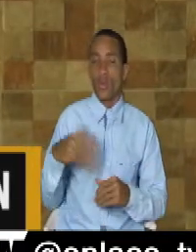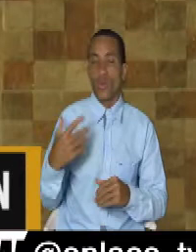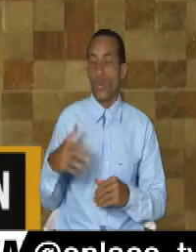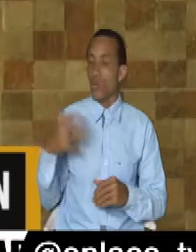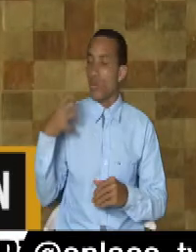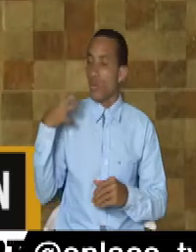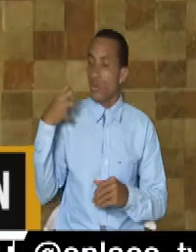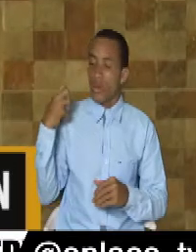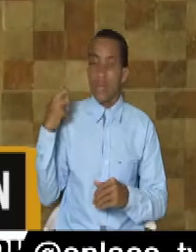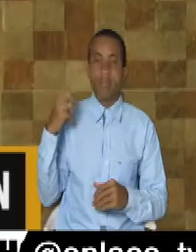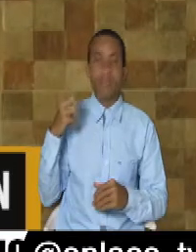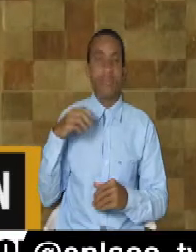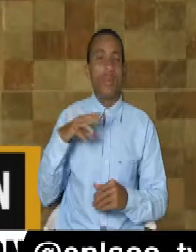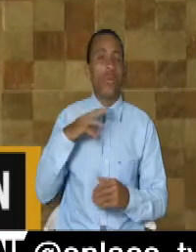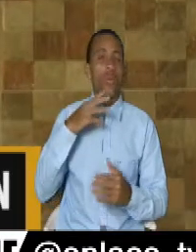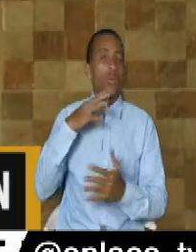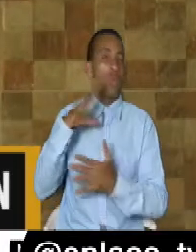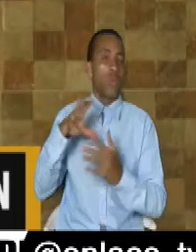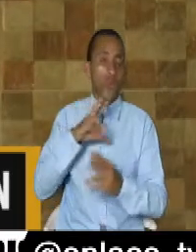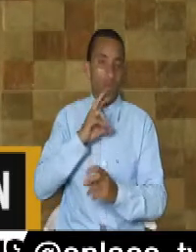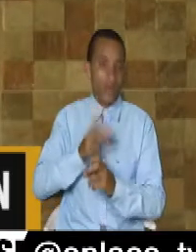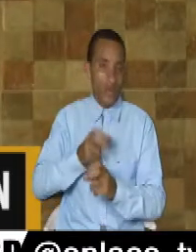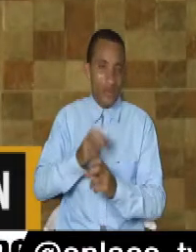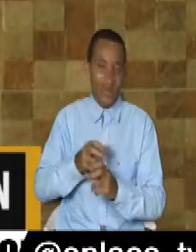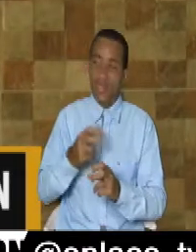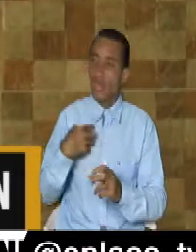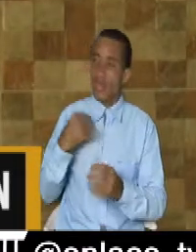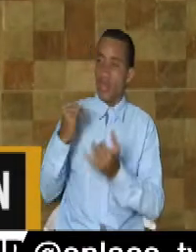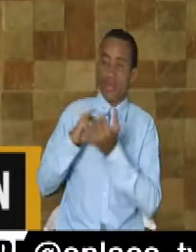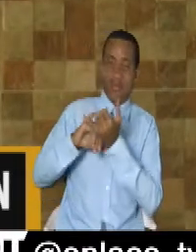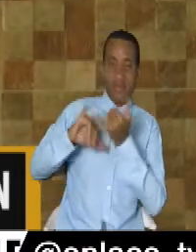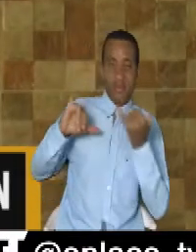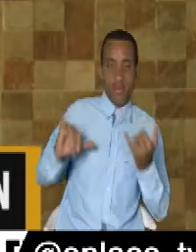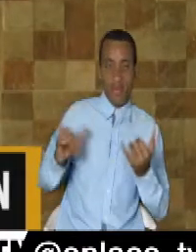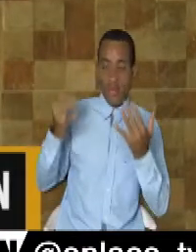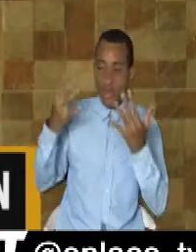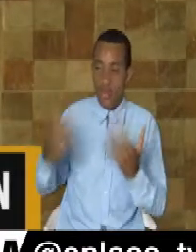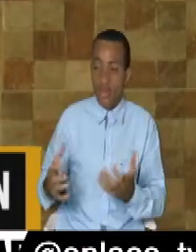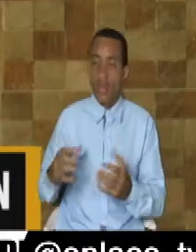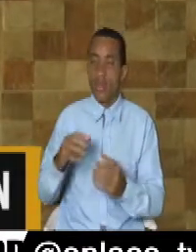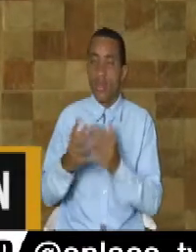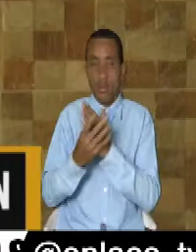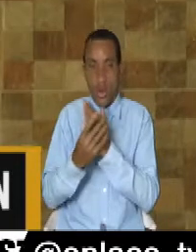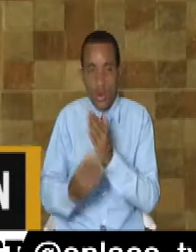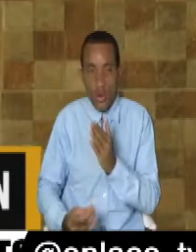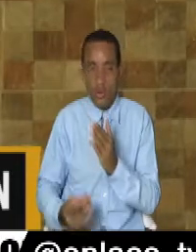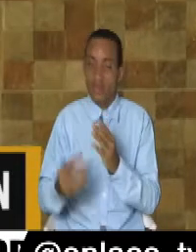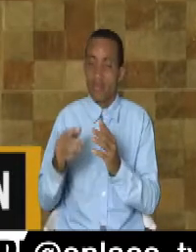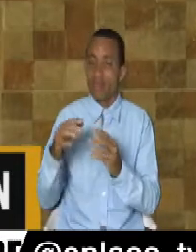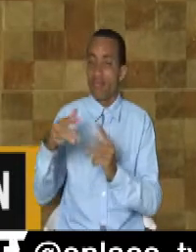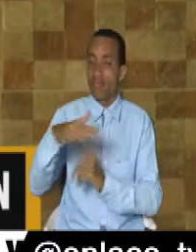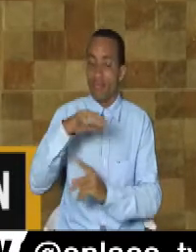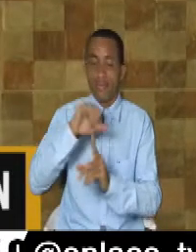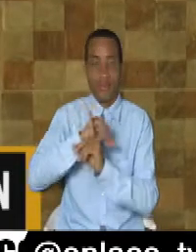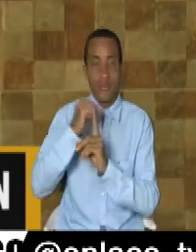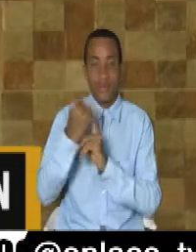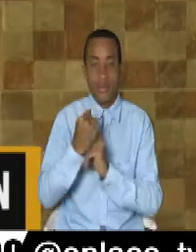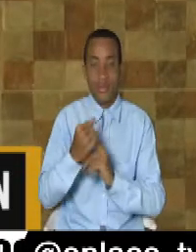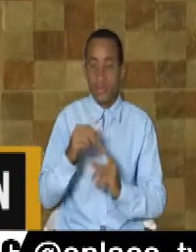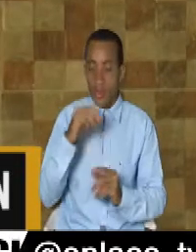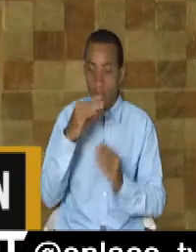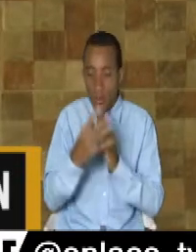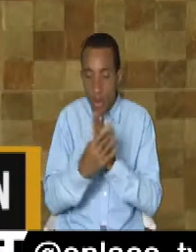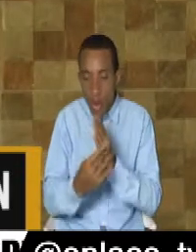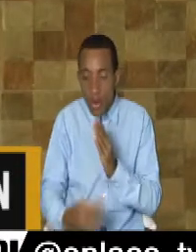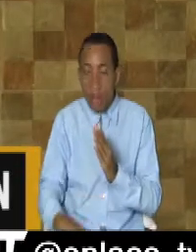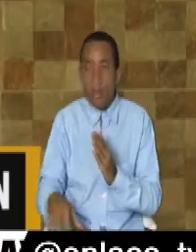pobreza, en lucha por la libertad y todas esas situaciones sociales, resulta que los más pobres son los más